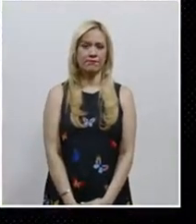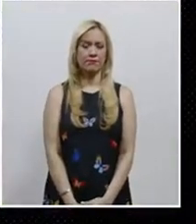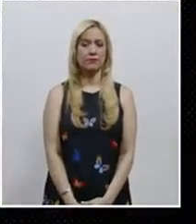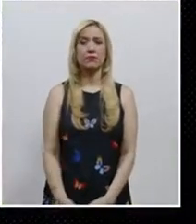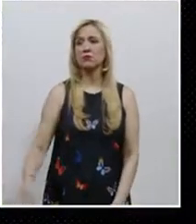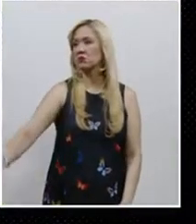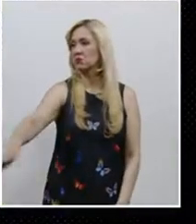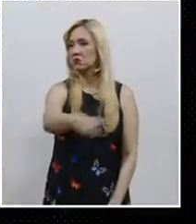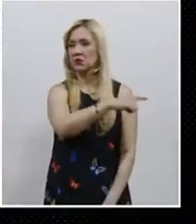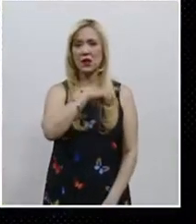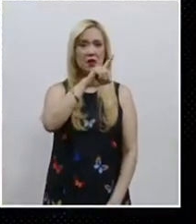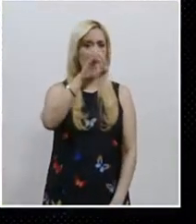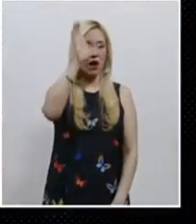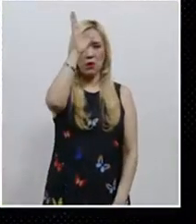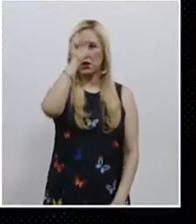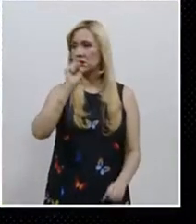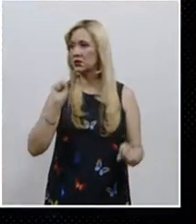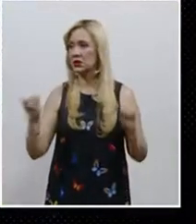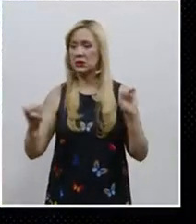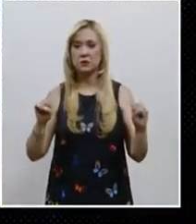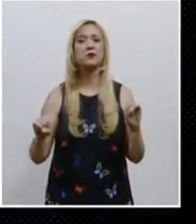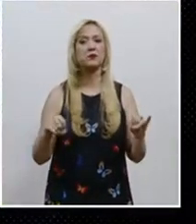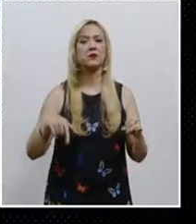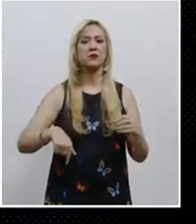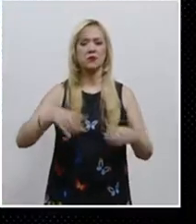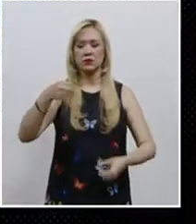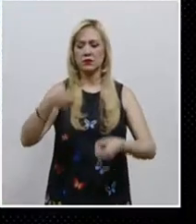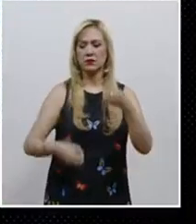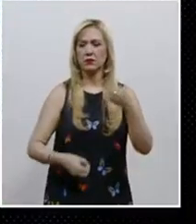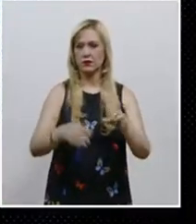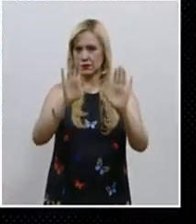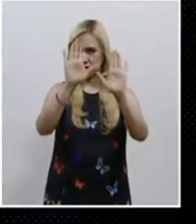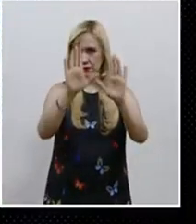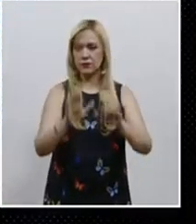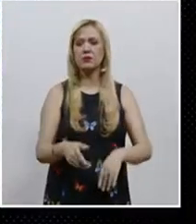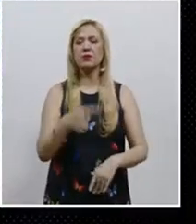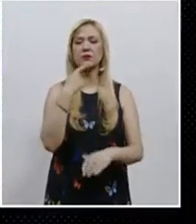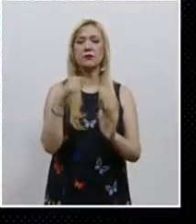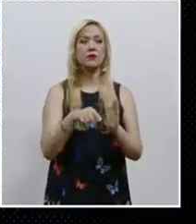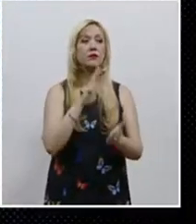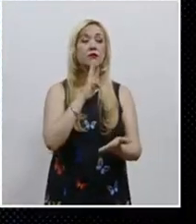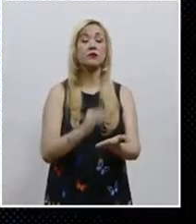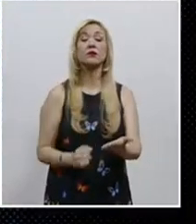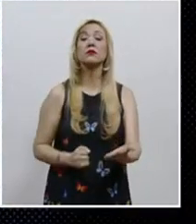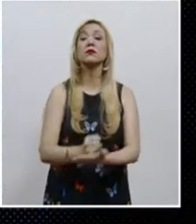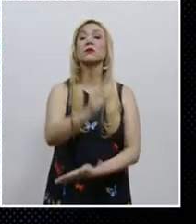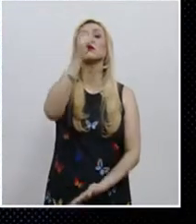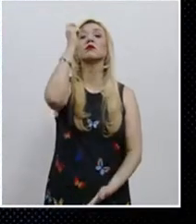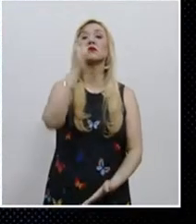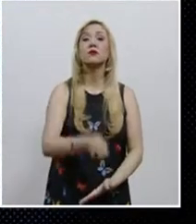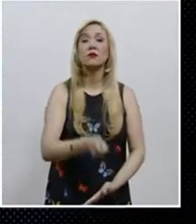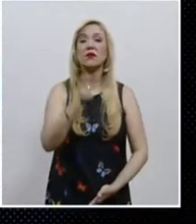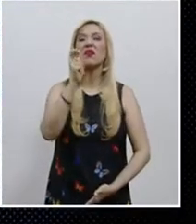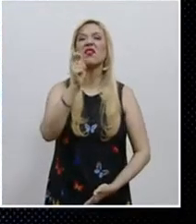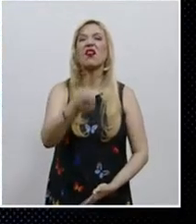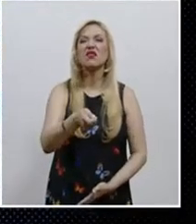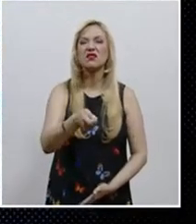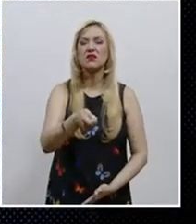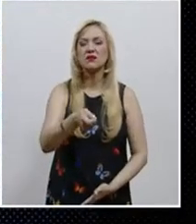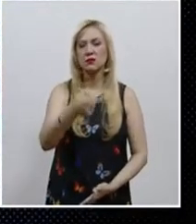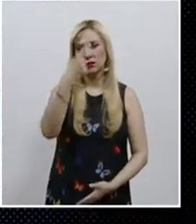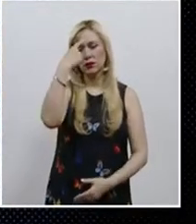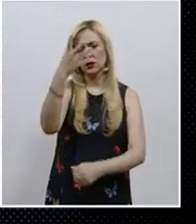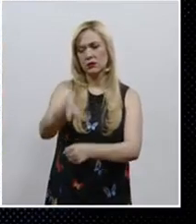Por unanimidad, la Corte dispuso que 6. Esta sentencia constituye por sí misma una forma